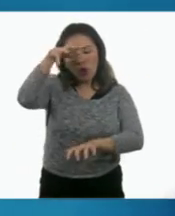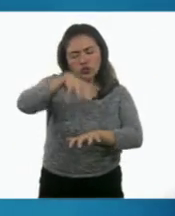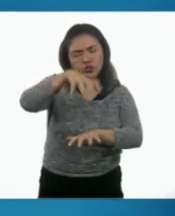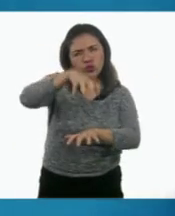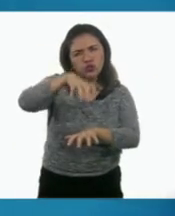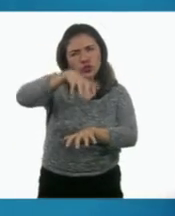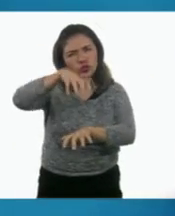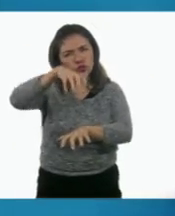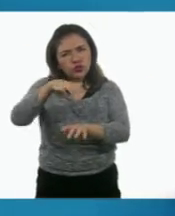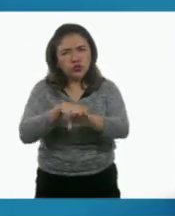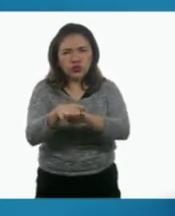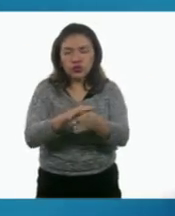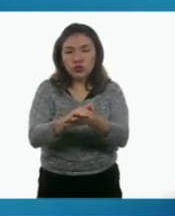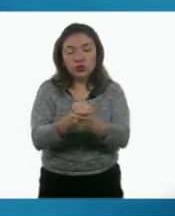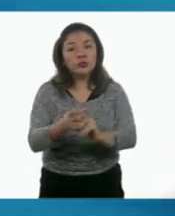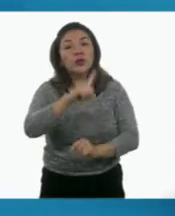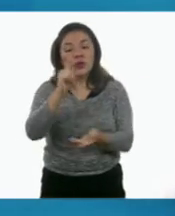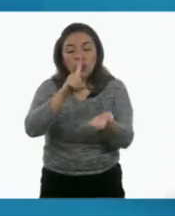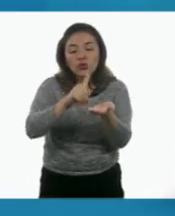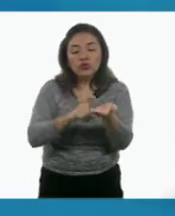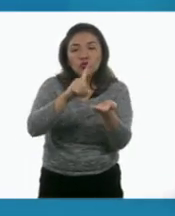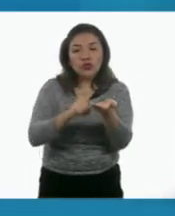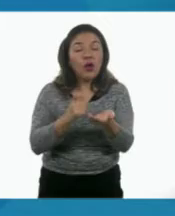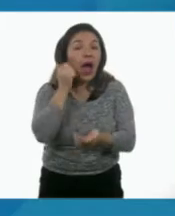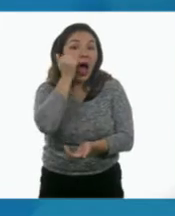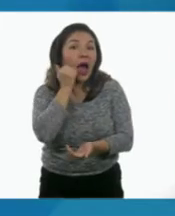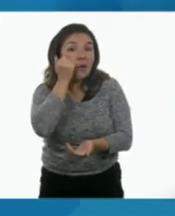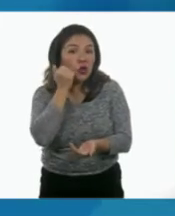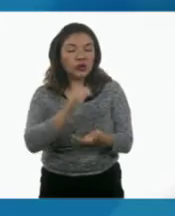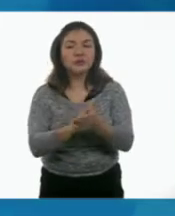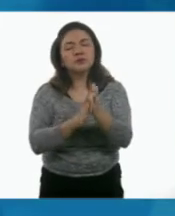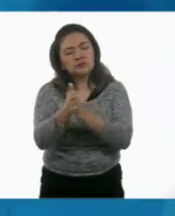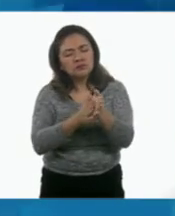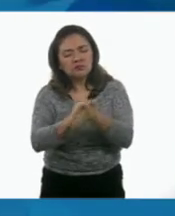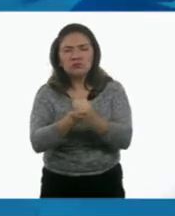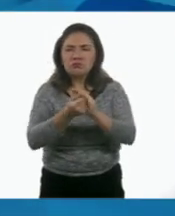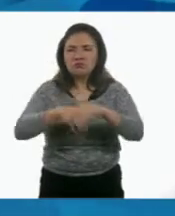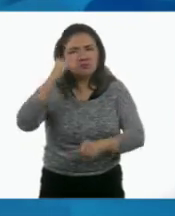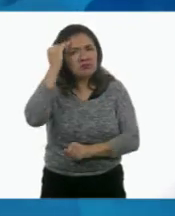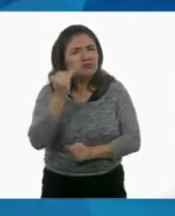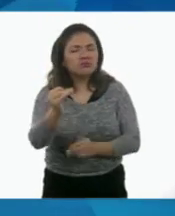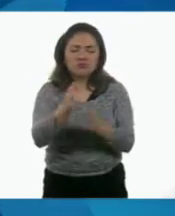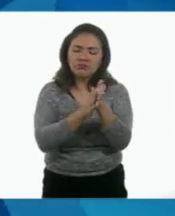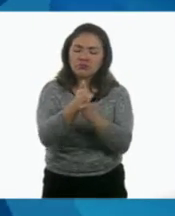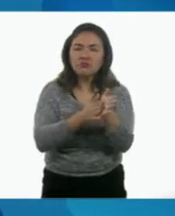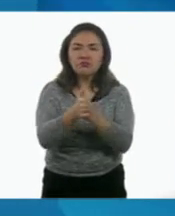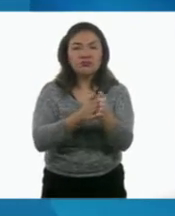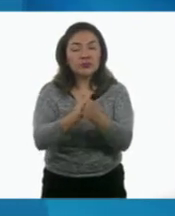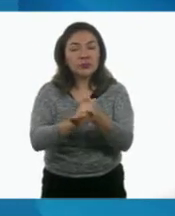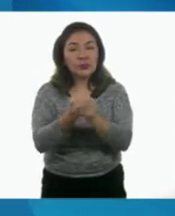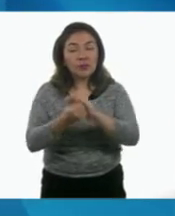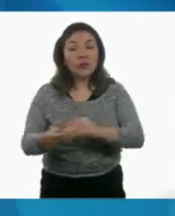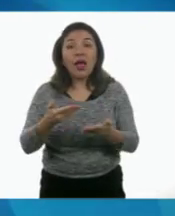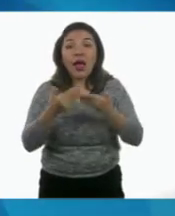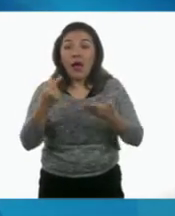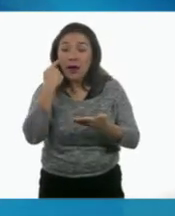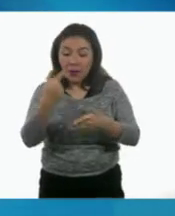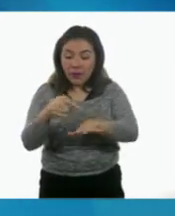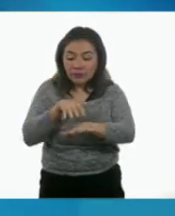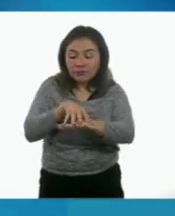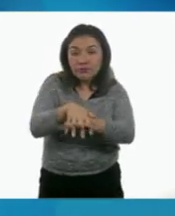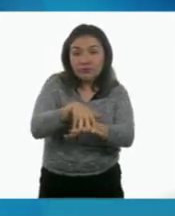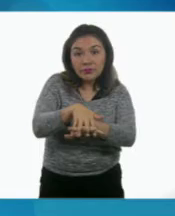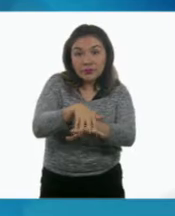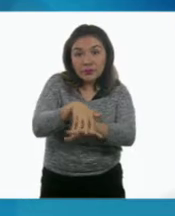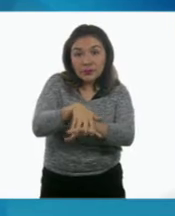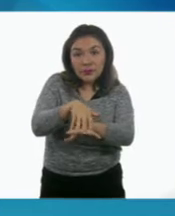manos. Usa suficiente jabón. Frota tus palmas una con la otra. Ahora, frota la palma